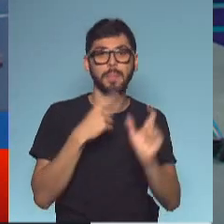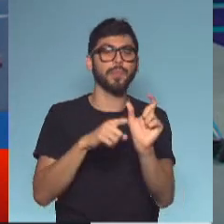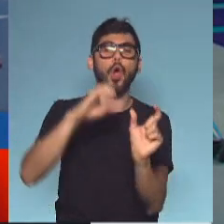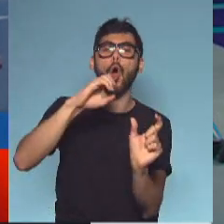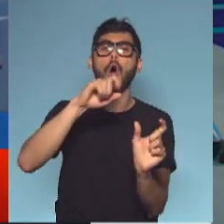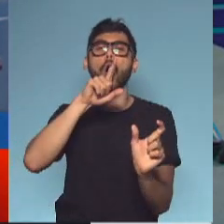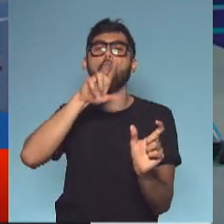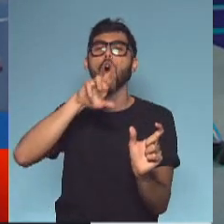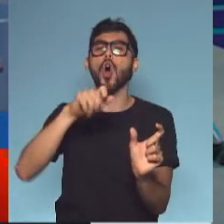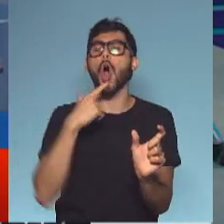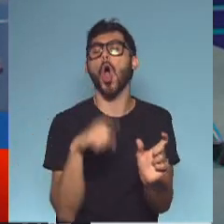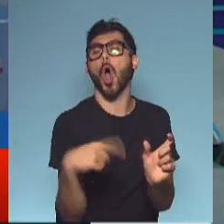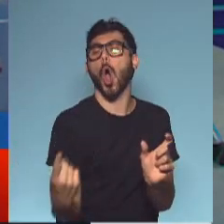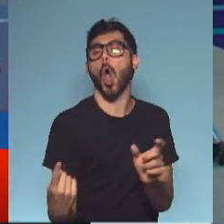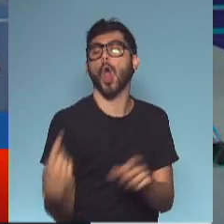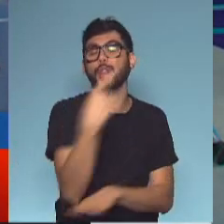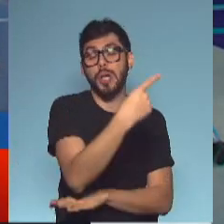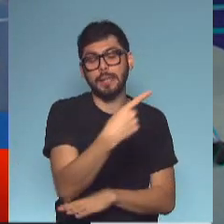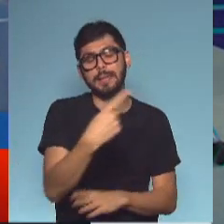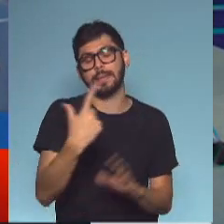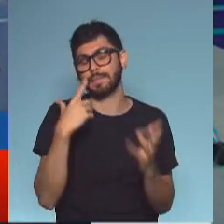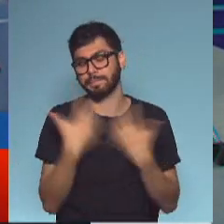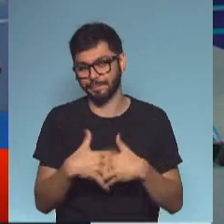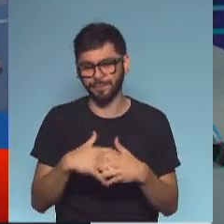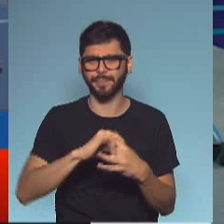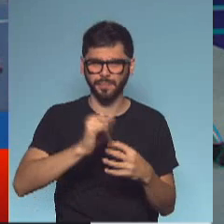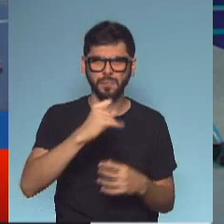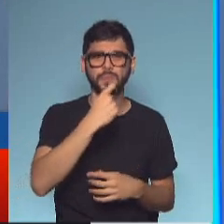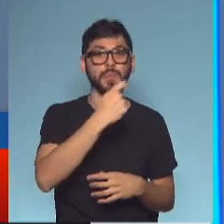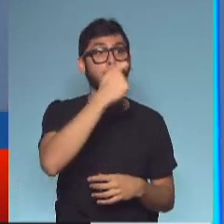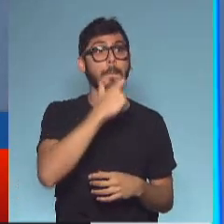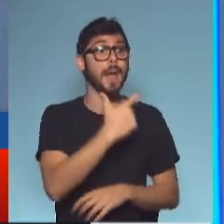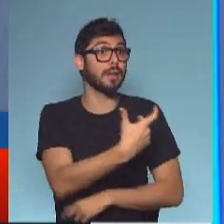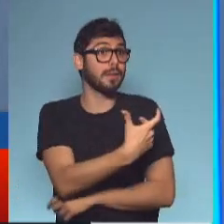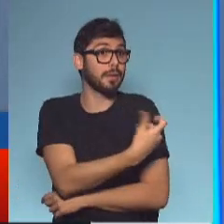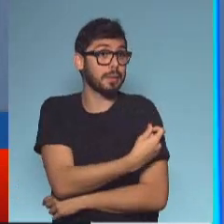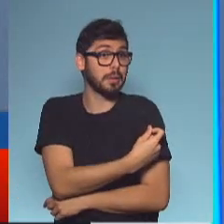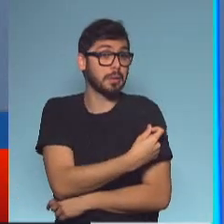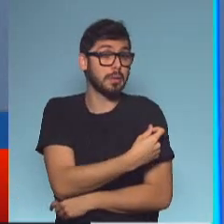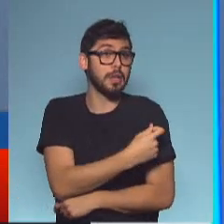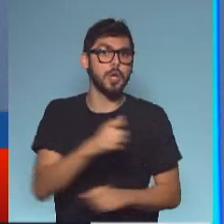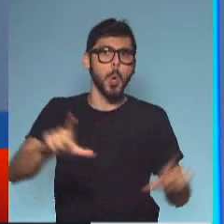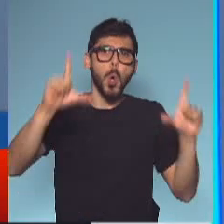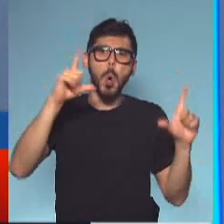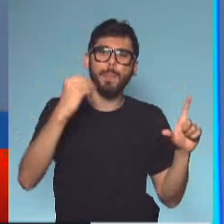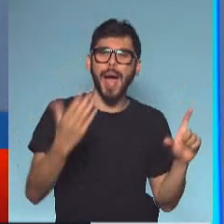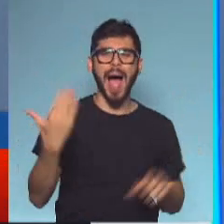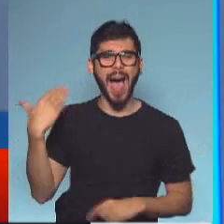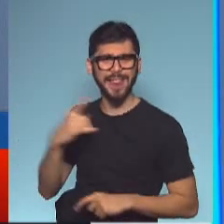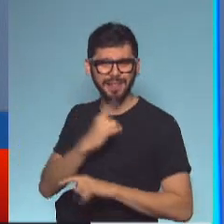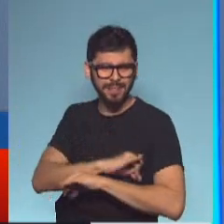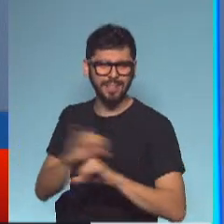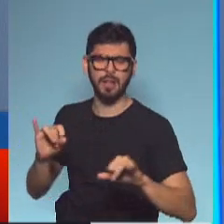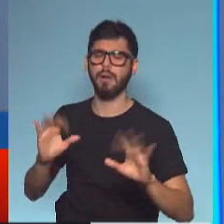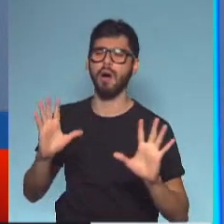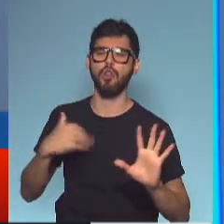la oración cierra. Quizás no hubiera sido tan estruendosa la vacunación de Mauricio Macri si antes no hubiera jugado un poco con esta idea de no me voy a vacunar hasta